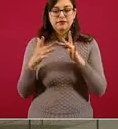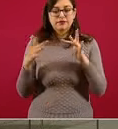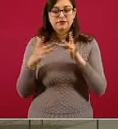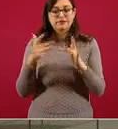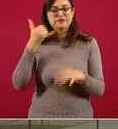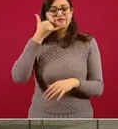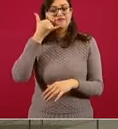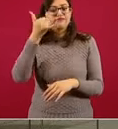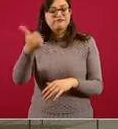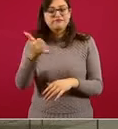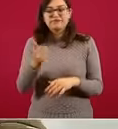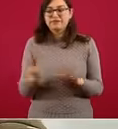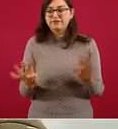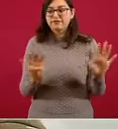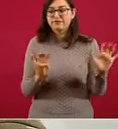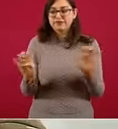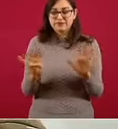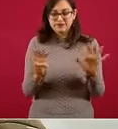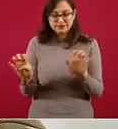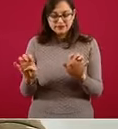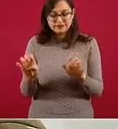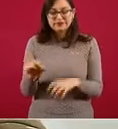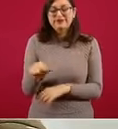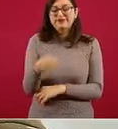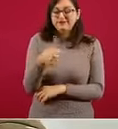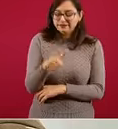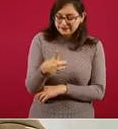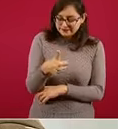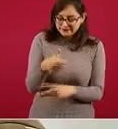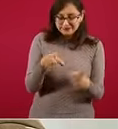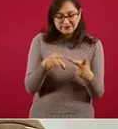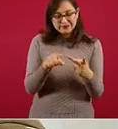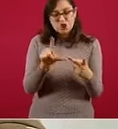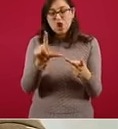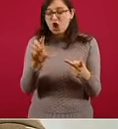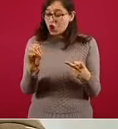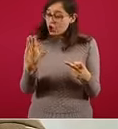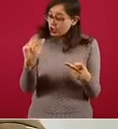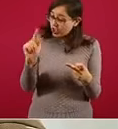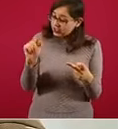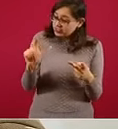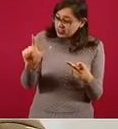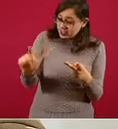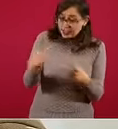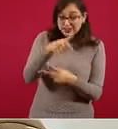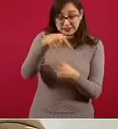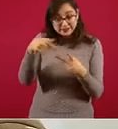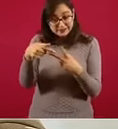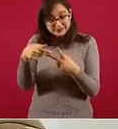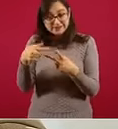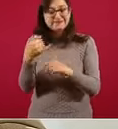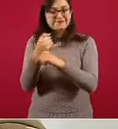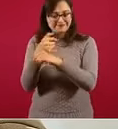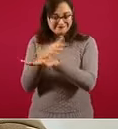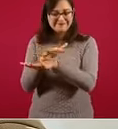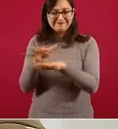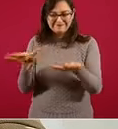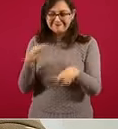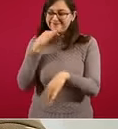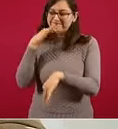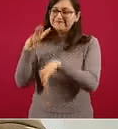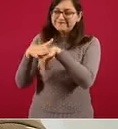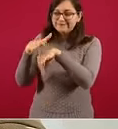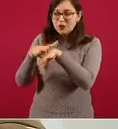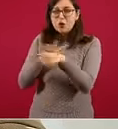directo con 911, con Locatel, y ahí les van a dar toda la orientación que permitan, por un lado, identificar las unidades que